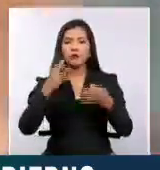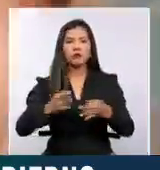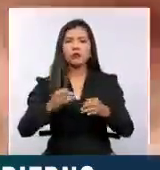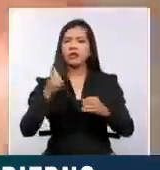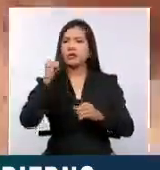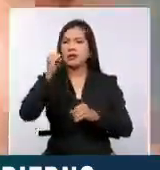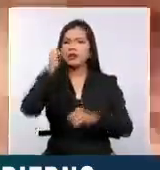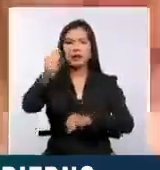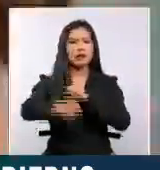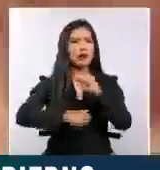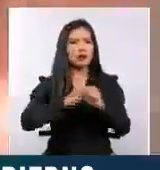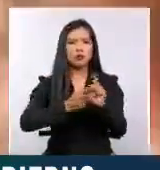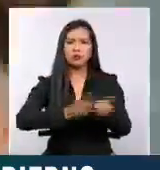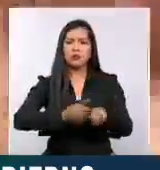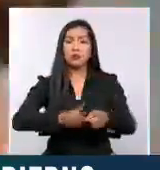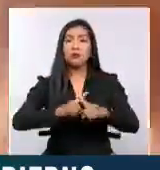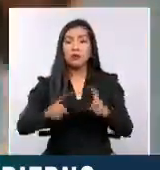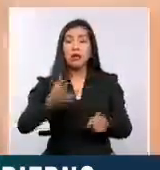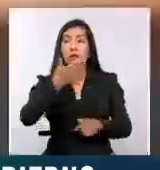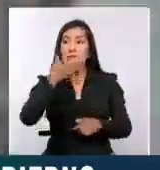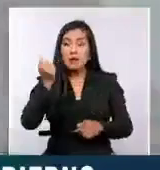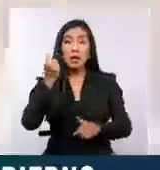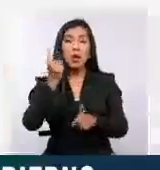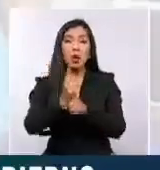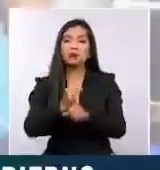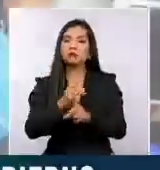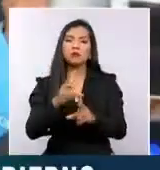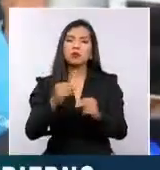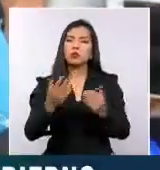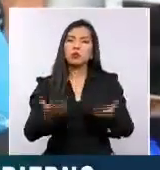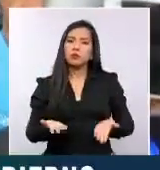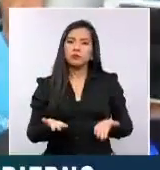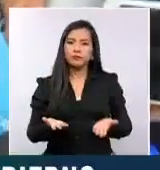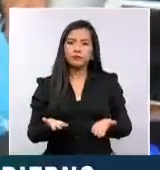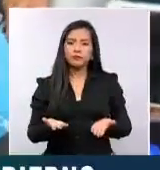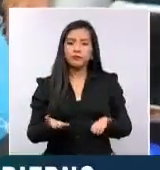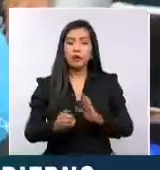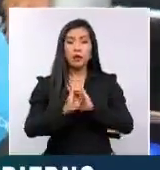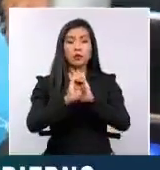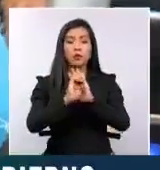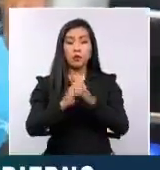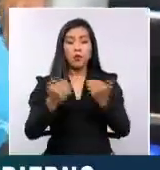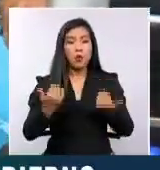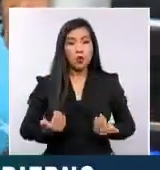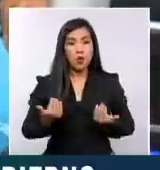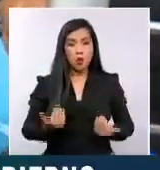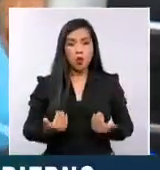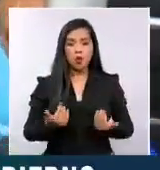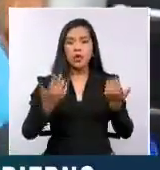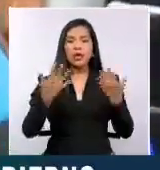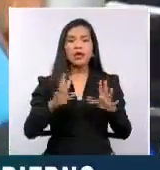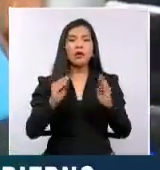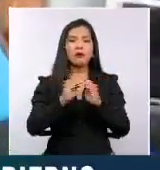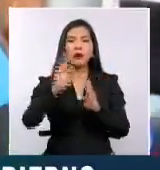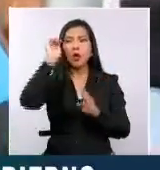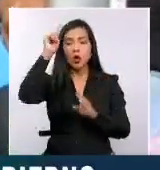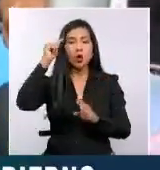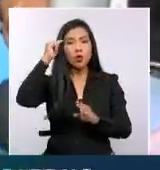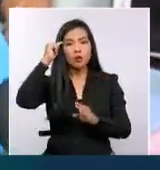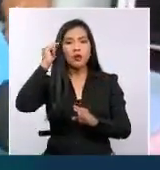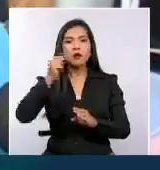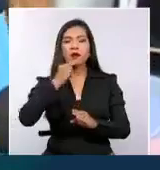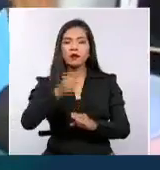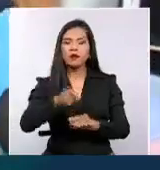años, aunque aseguran no es lo más recomendable. Hoy por hoy, el gobierno ha considerado que no hay que abordar el